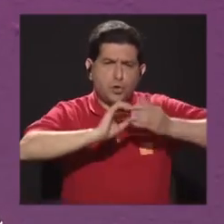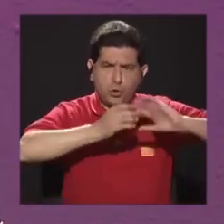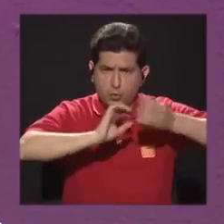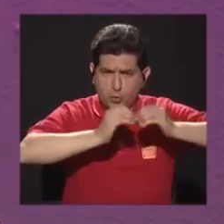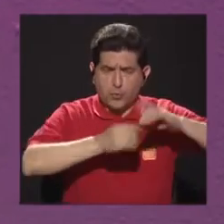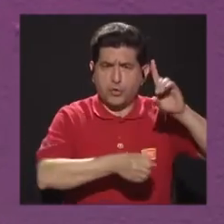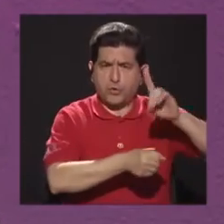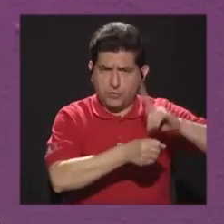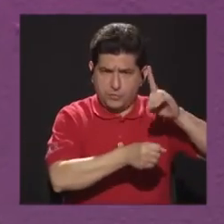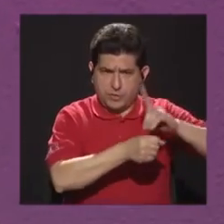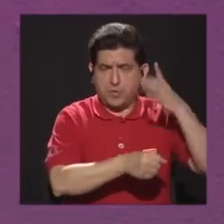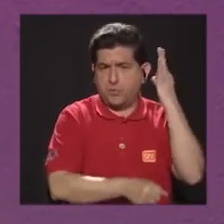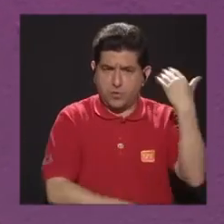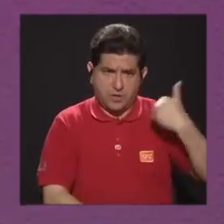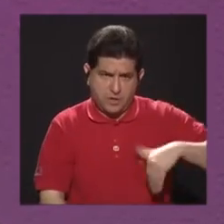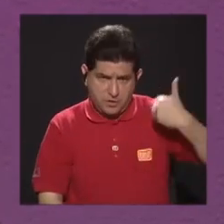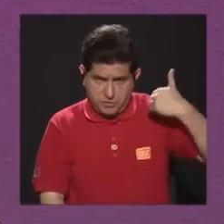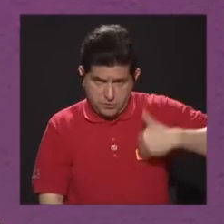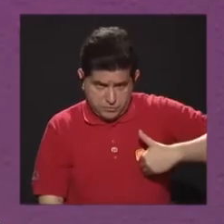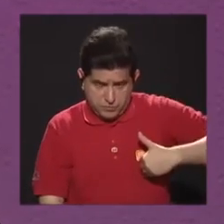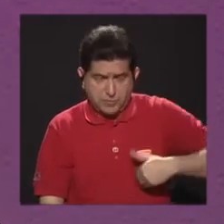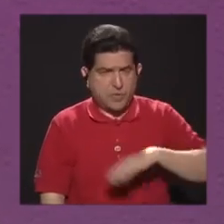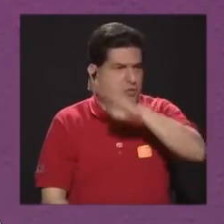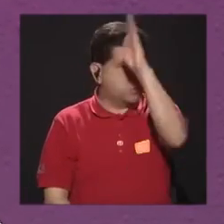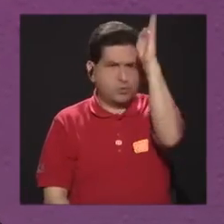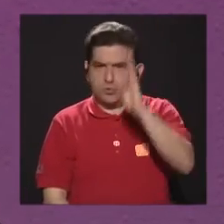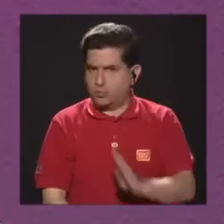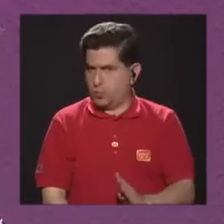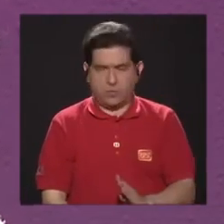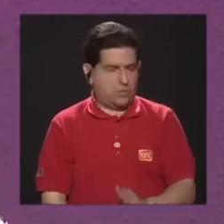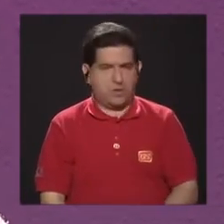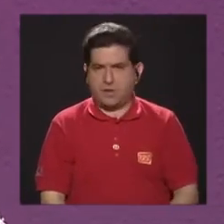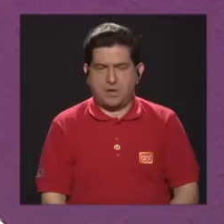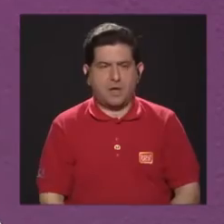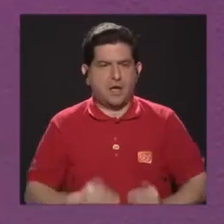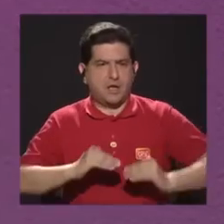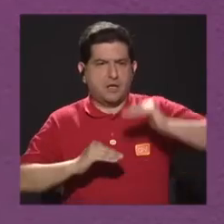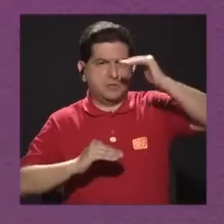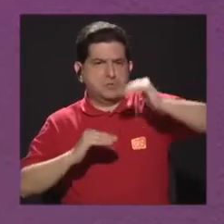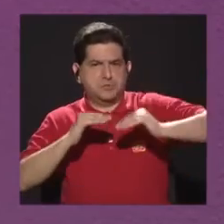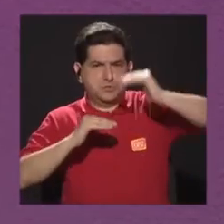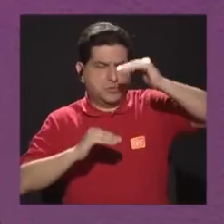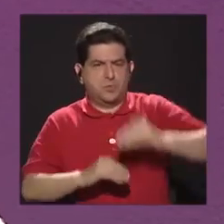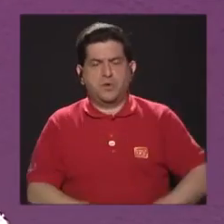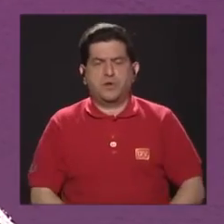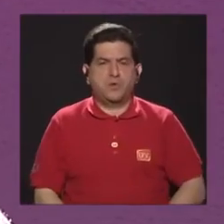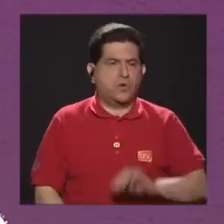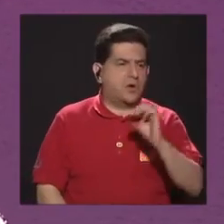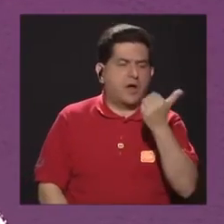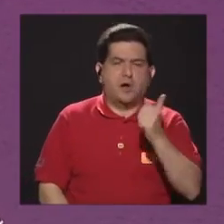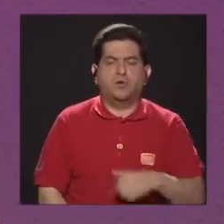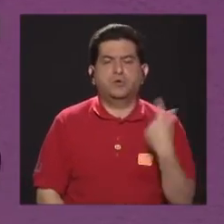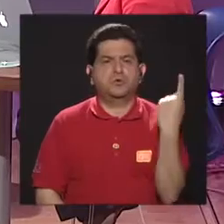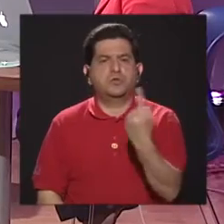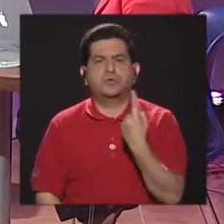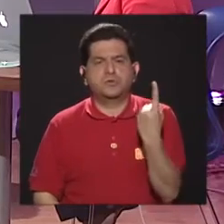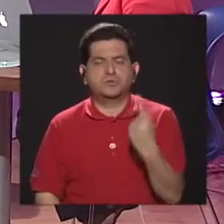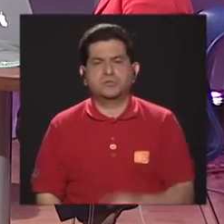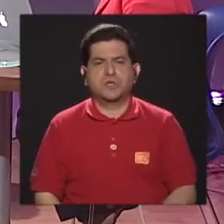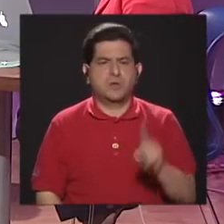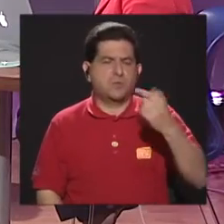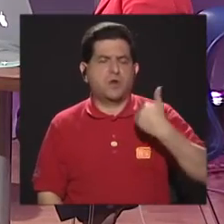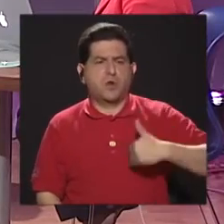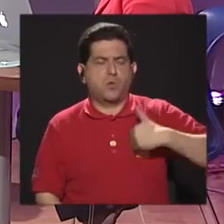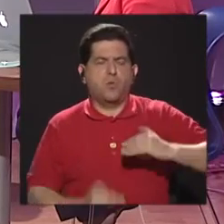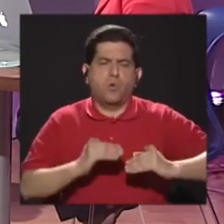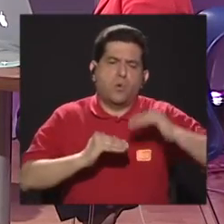de diputados y diputadas nunca ha sido uno superior a otro, ¿verdad? Siempre ha habido un hombre